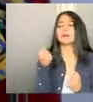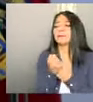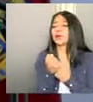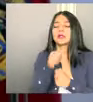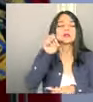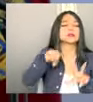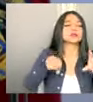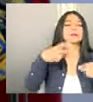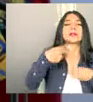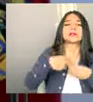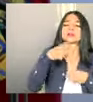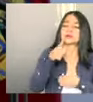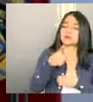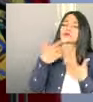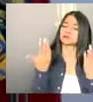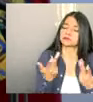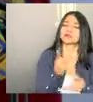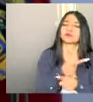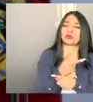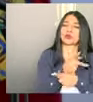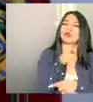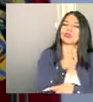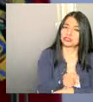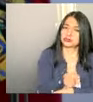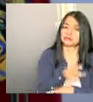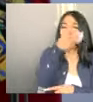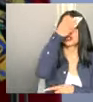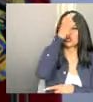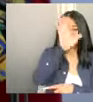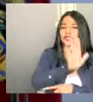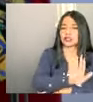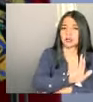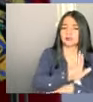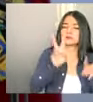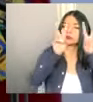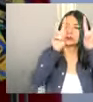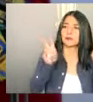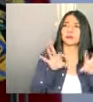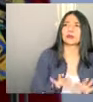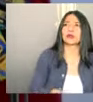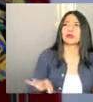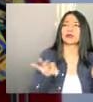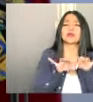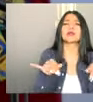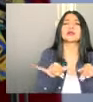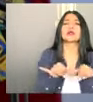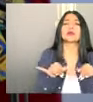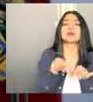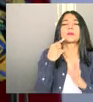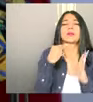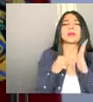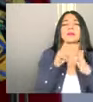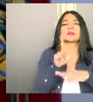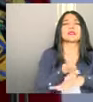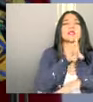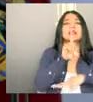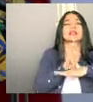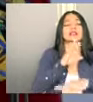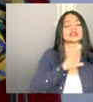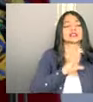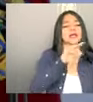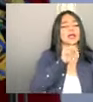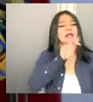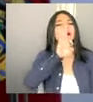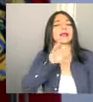sean parte, sino con defender un consejo, defender un concepto. Esto es exactamente igual como si en el directorio de CNT estuviera